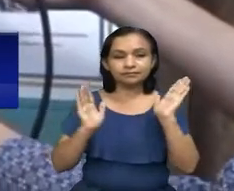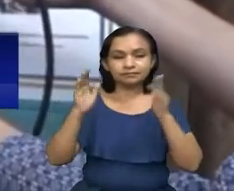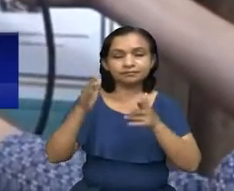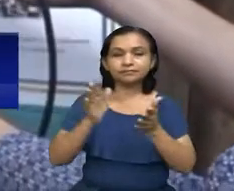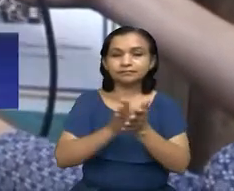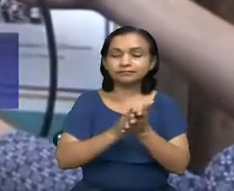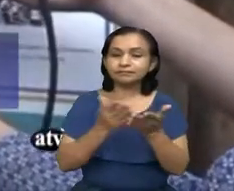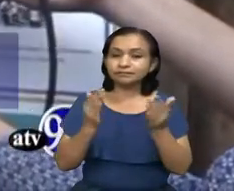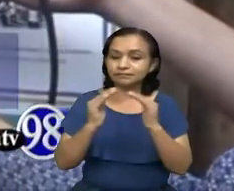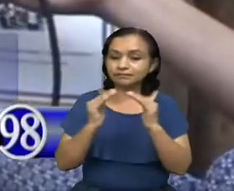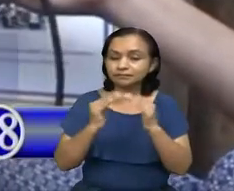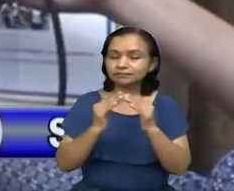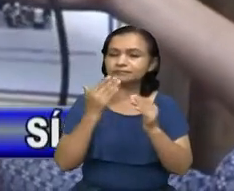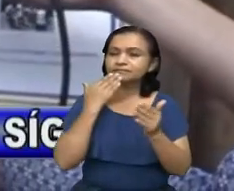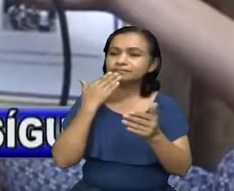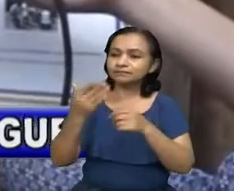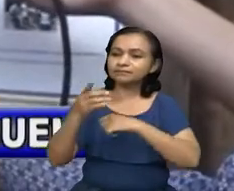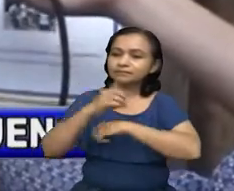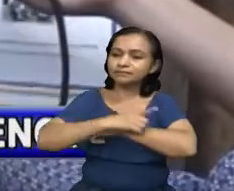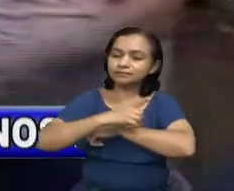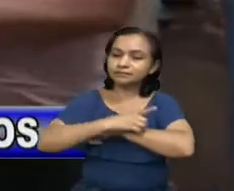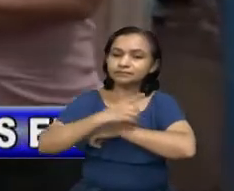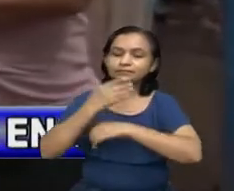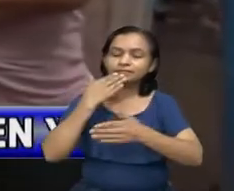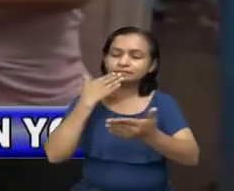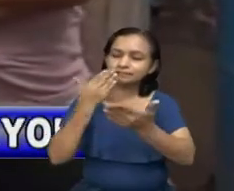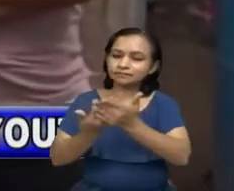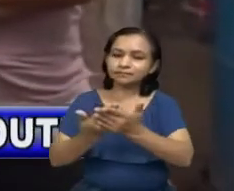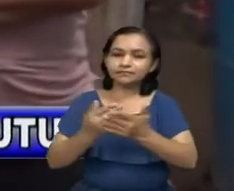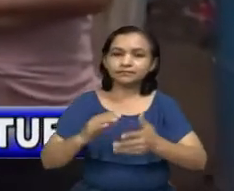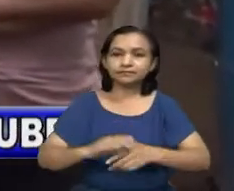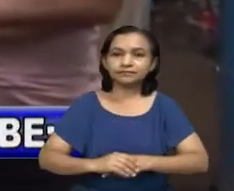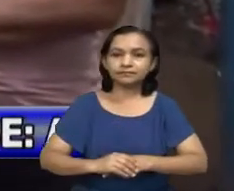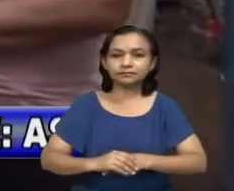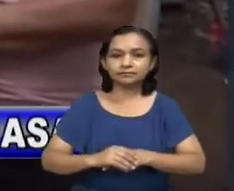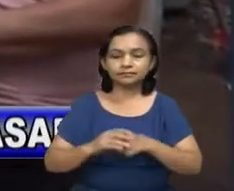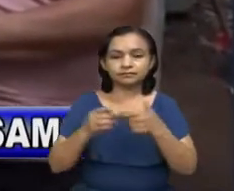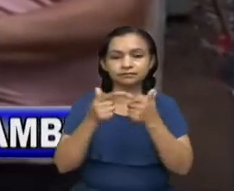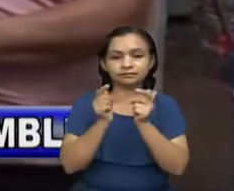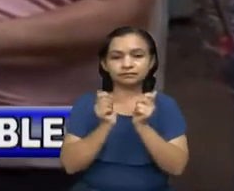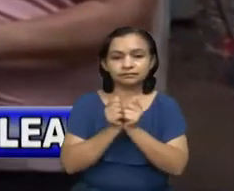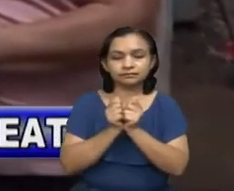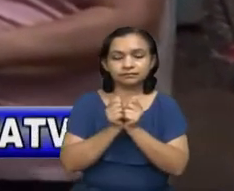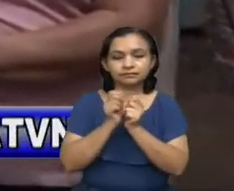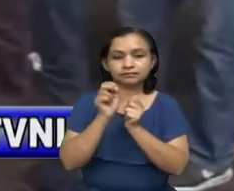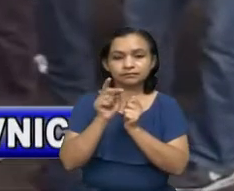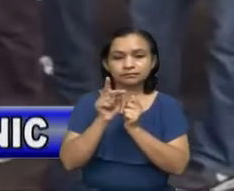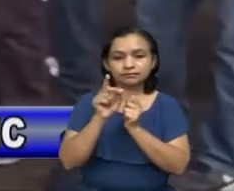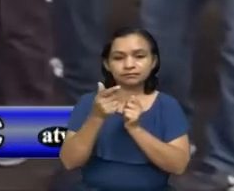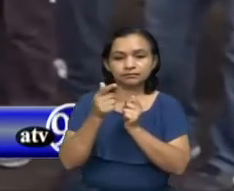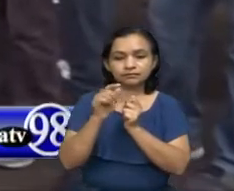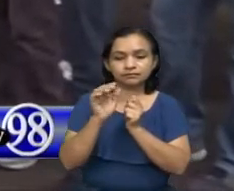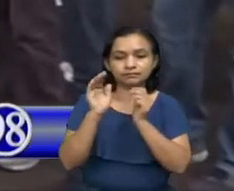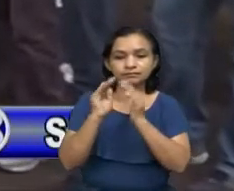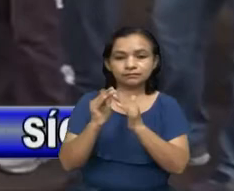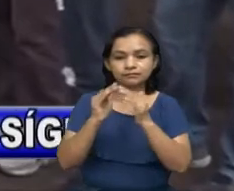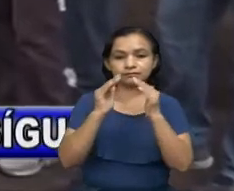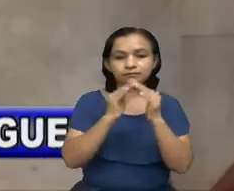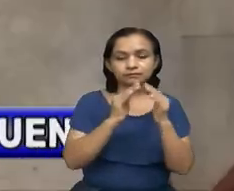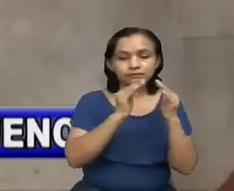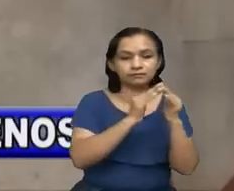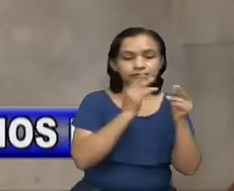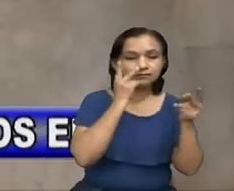y gracias al comandante Daniel Ortega. Los brigadistas de la PGR visitaron casa a casa a las